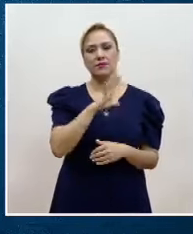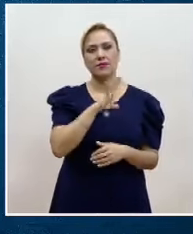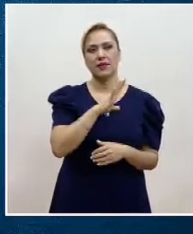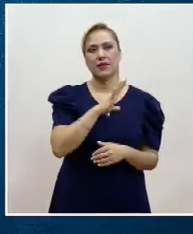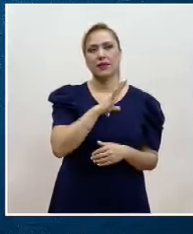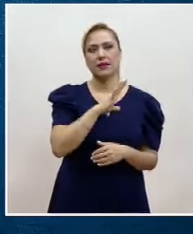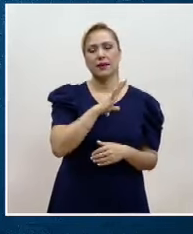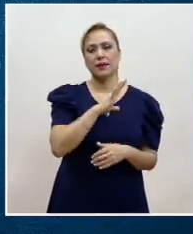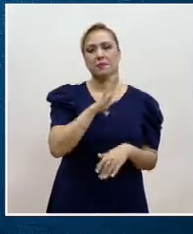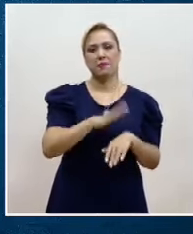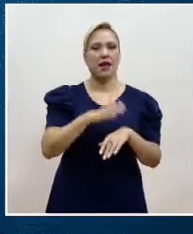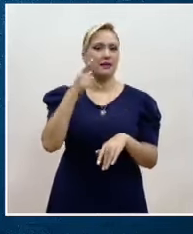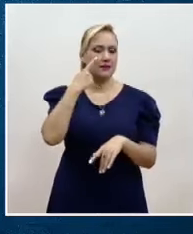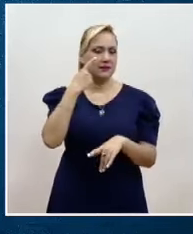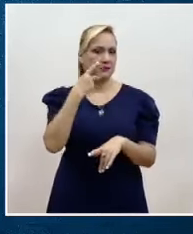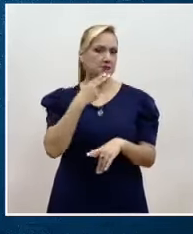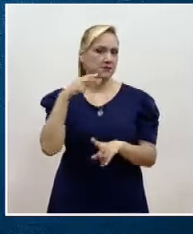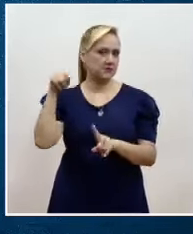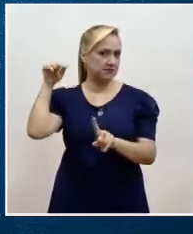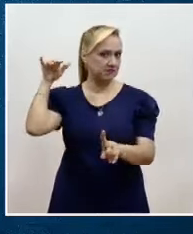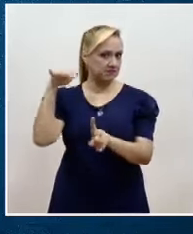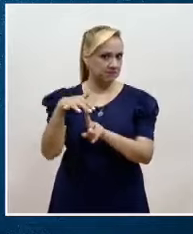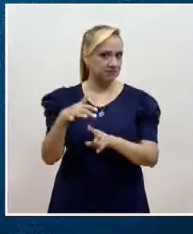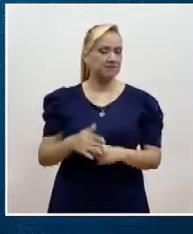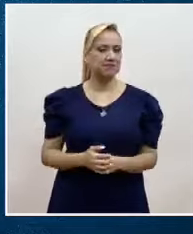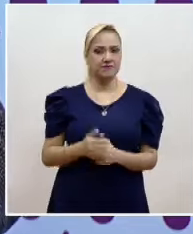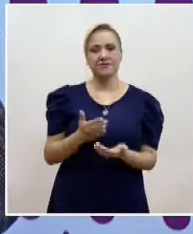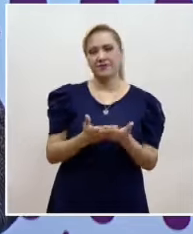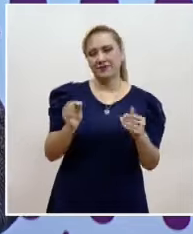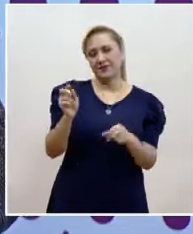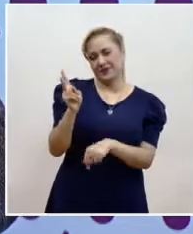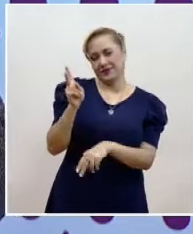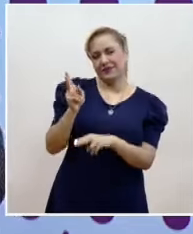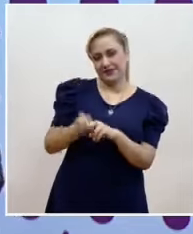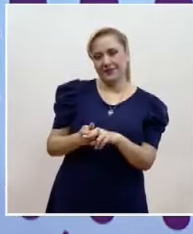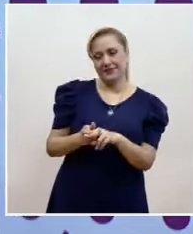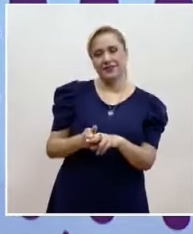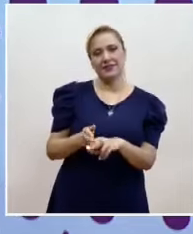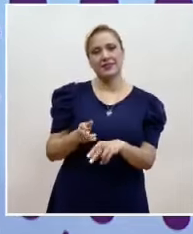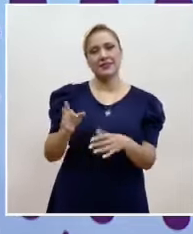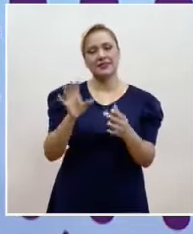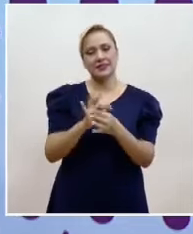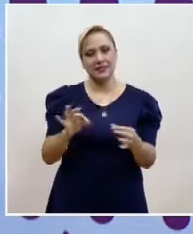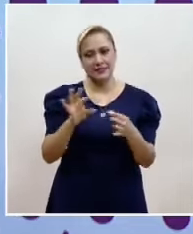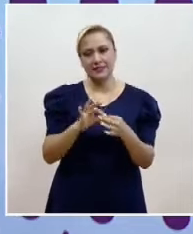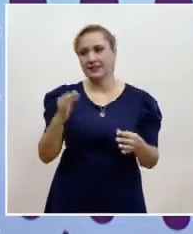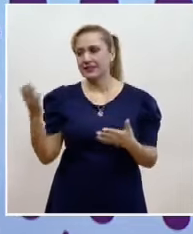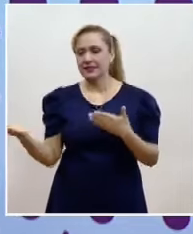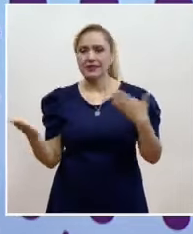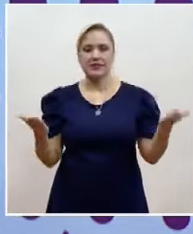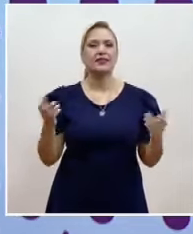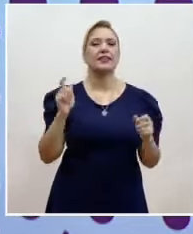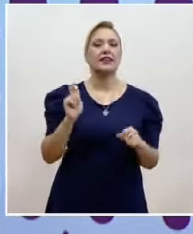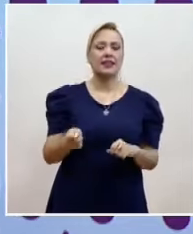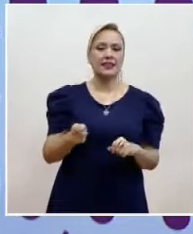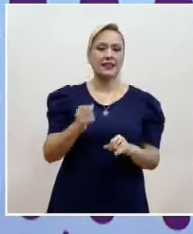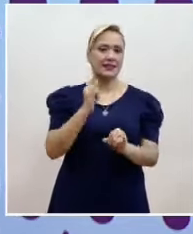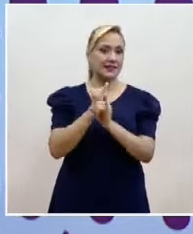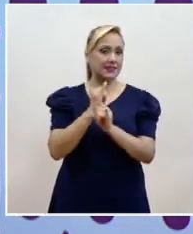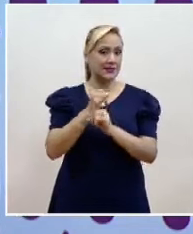más auge. claro. Bueno, pues es momento de hacer una segunda pausa. Estamos platicando con una experta y un experto sobre justicia